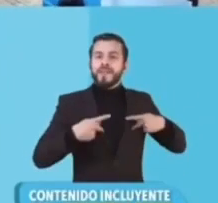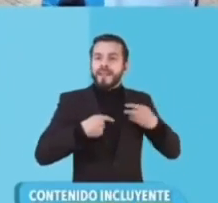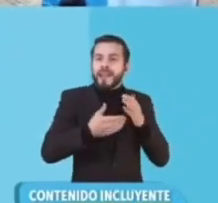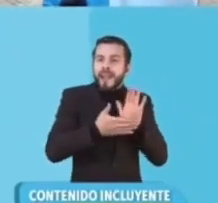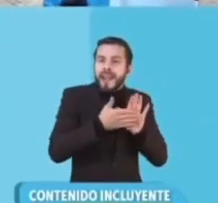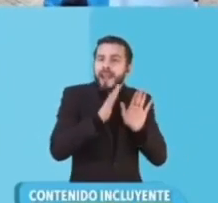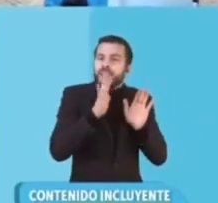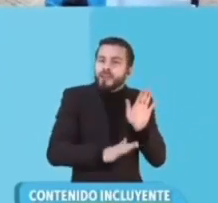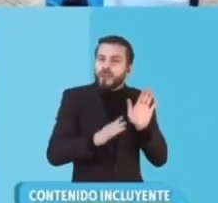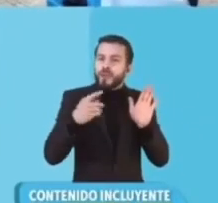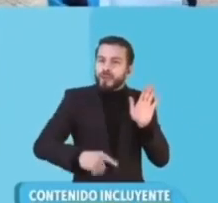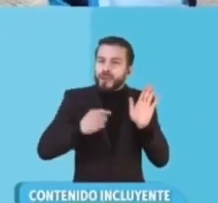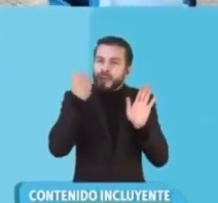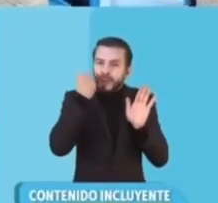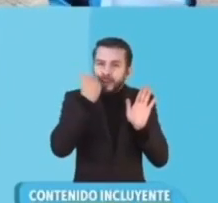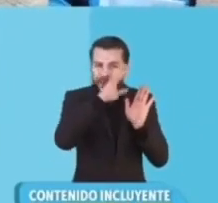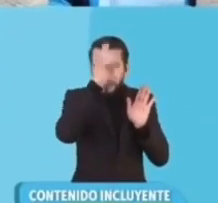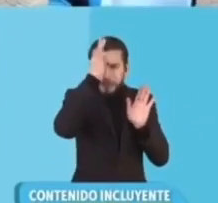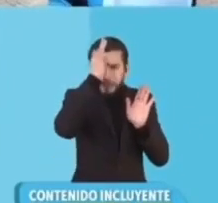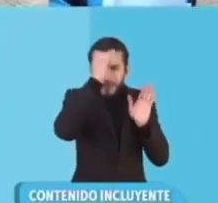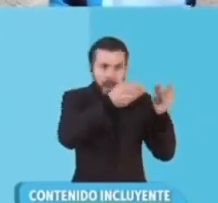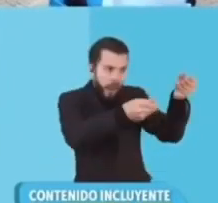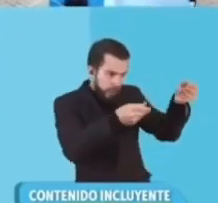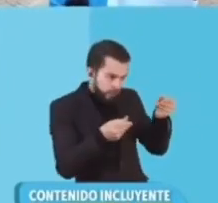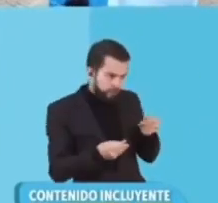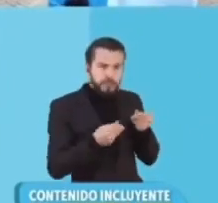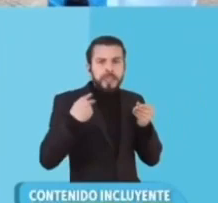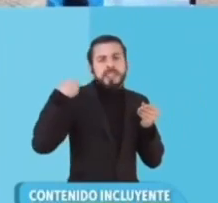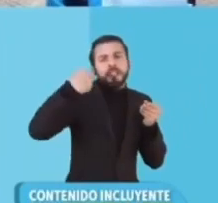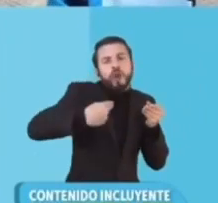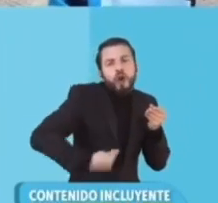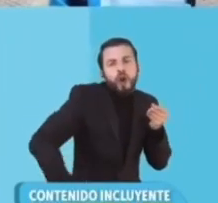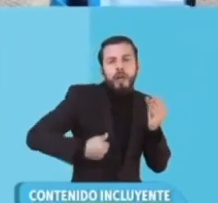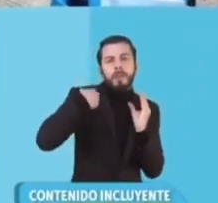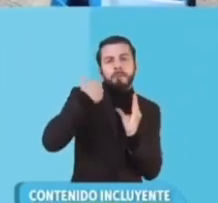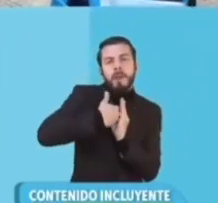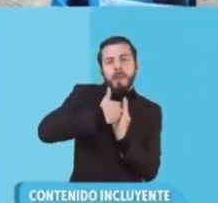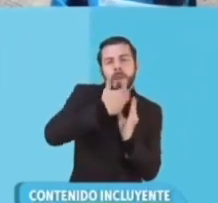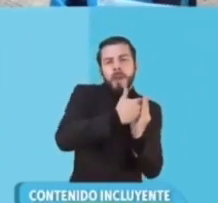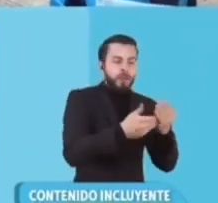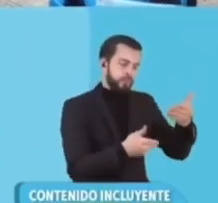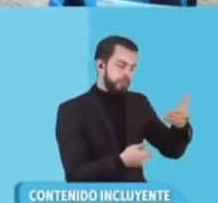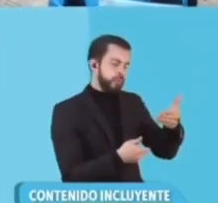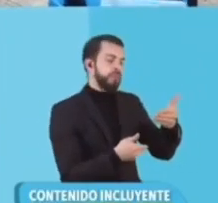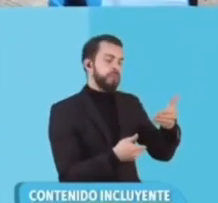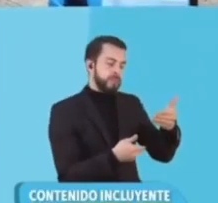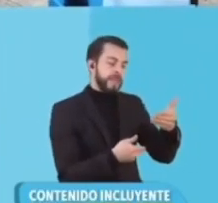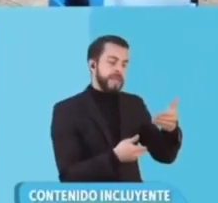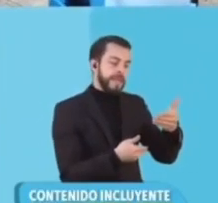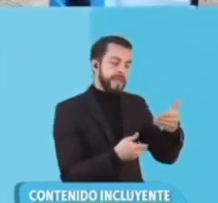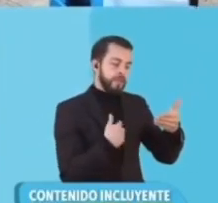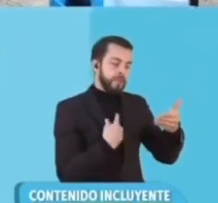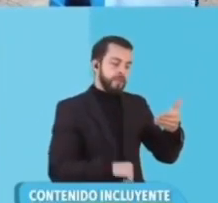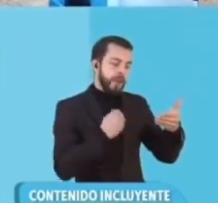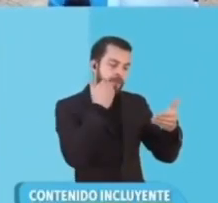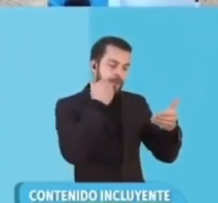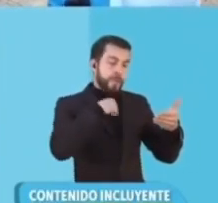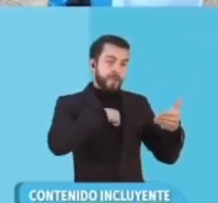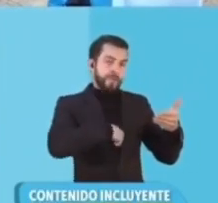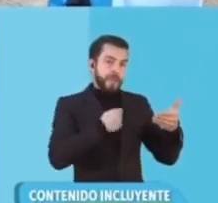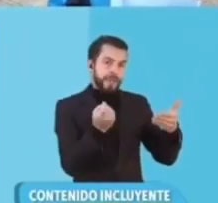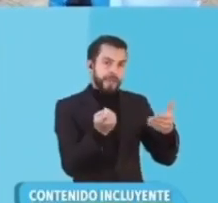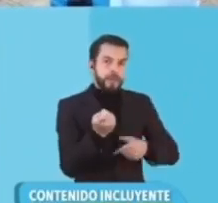es su EPS y su historia clínica. Ellos debieron haberla subido a mi vacuna. Usted entra a mi vacuna, verifica que aparezca